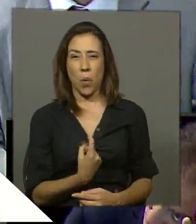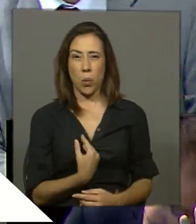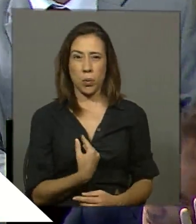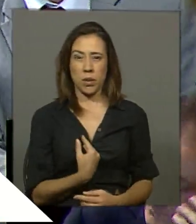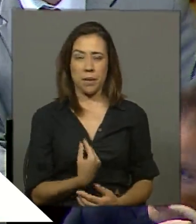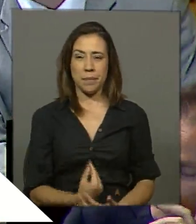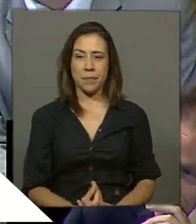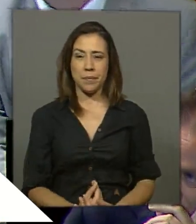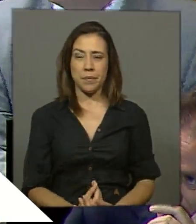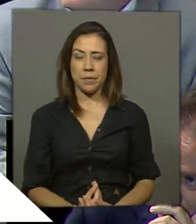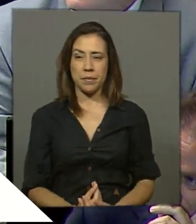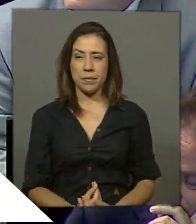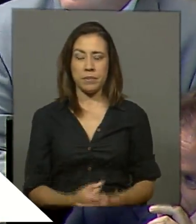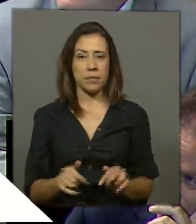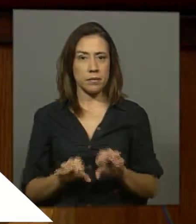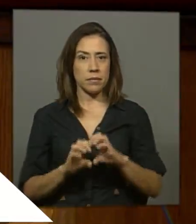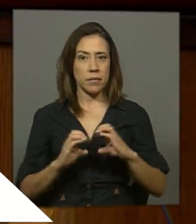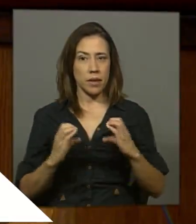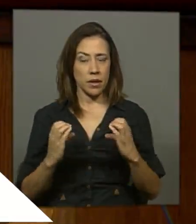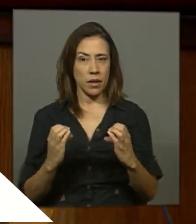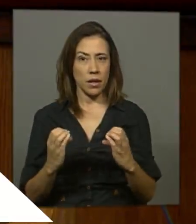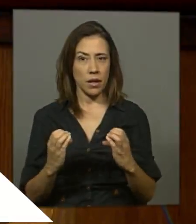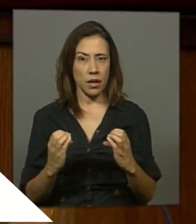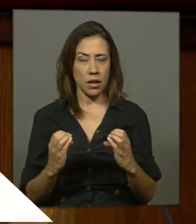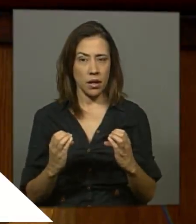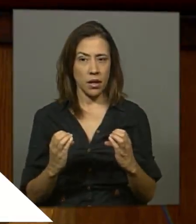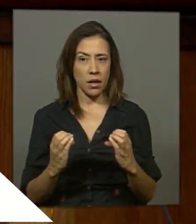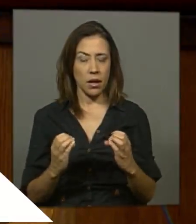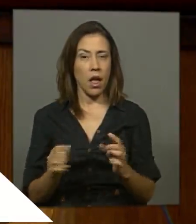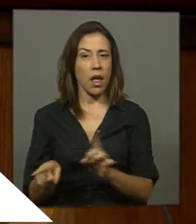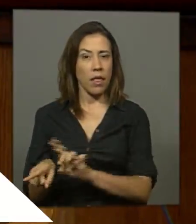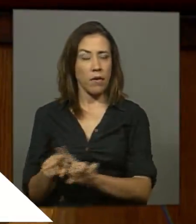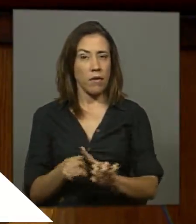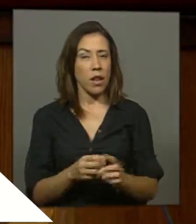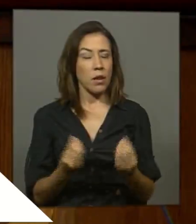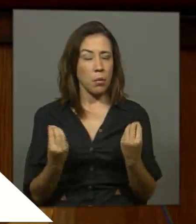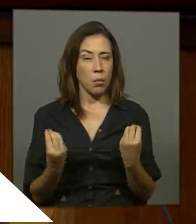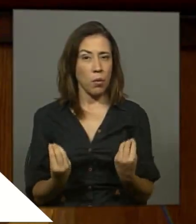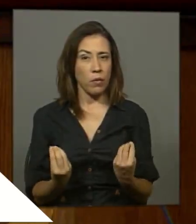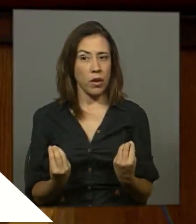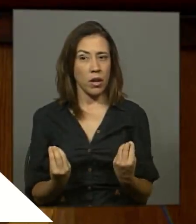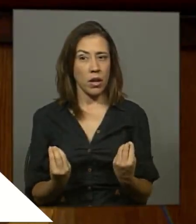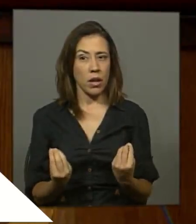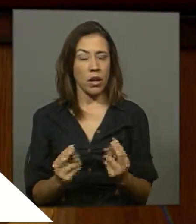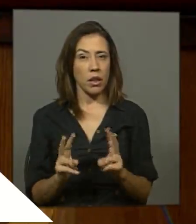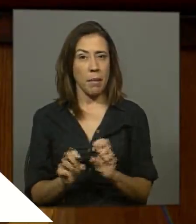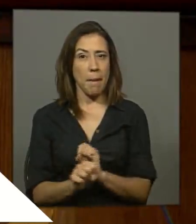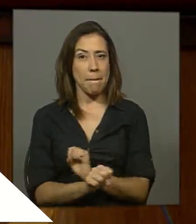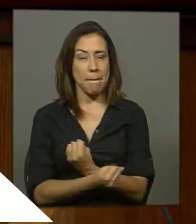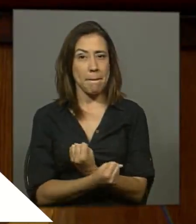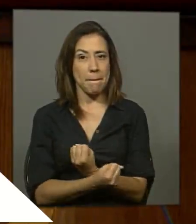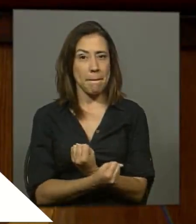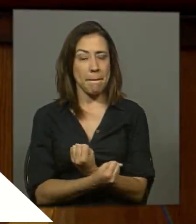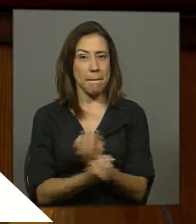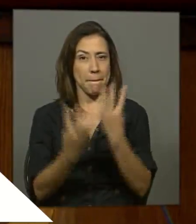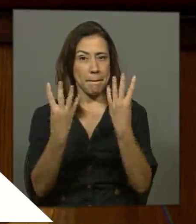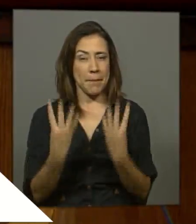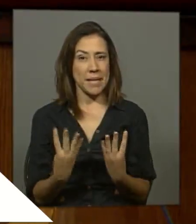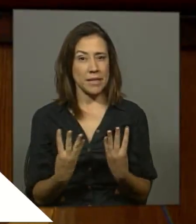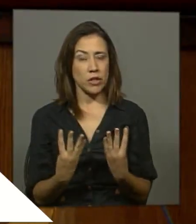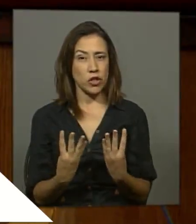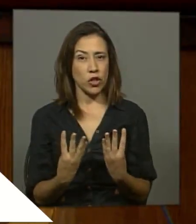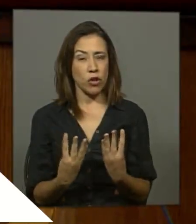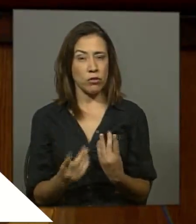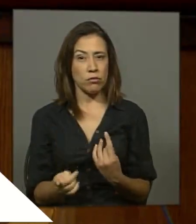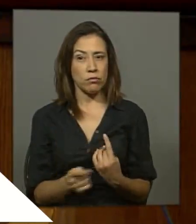preguntando esta cámara esta honorable cámara distingue muy bien entre prisión privaciones de la